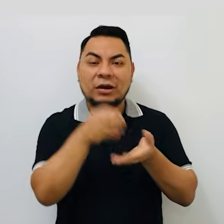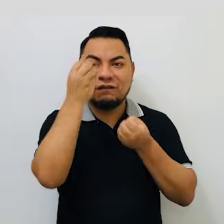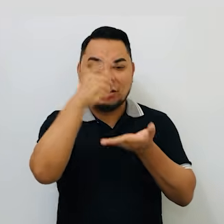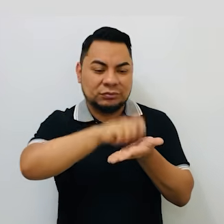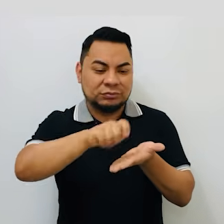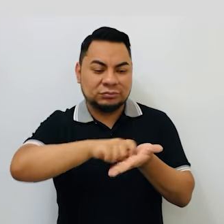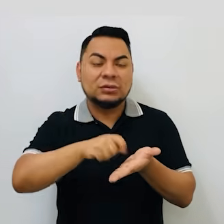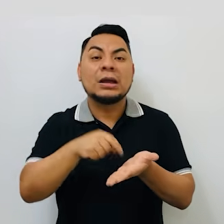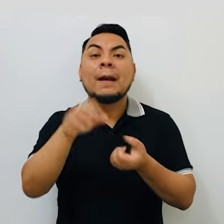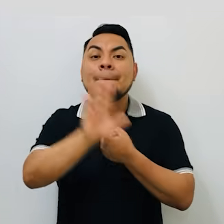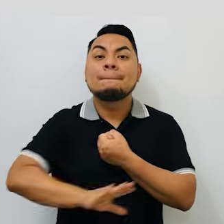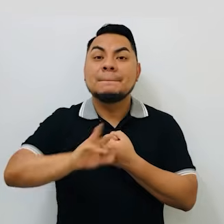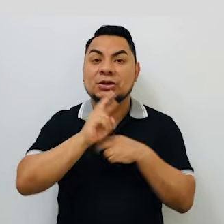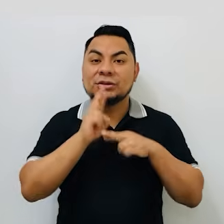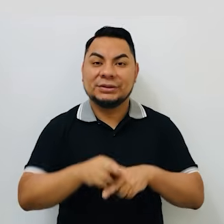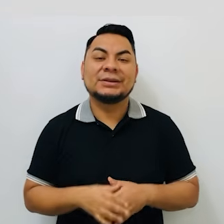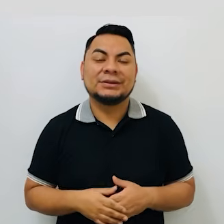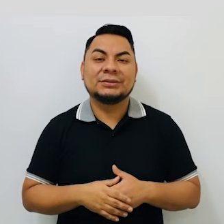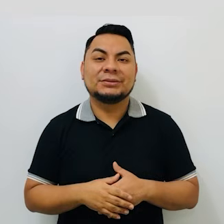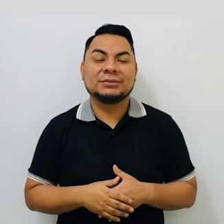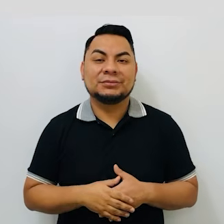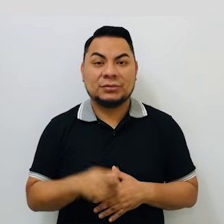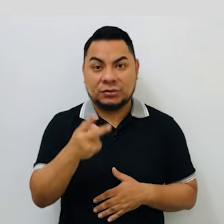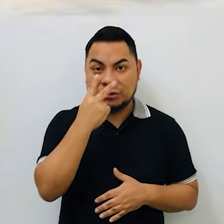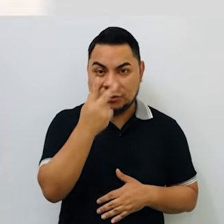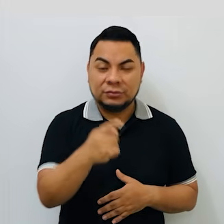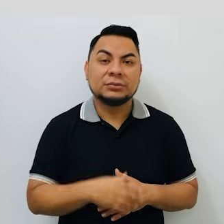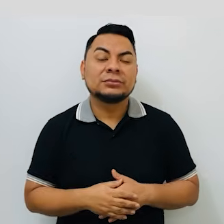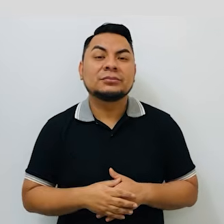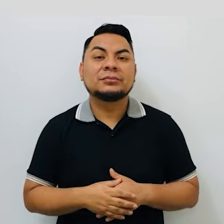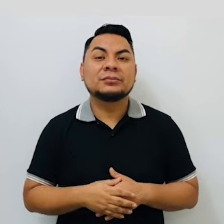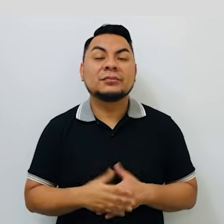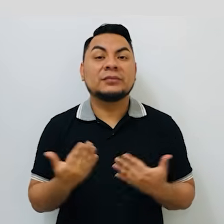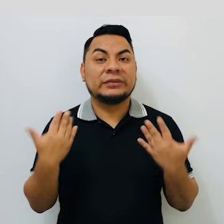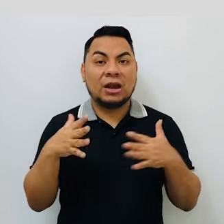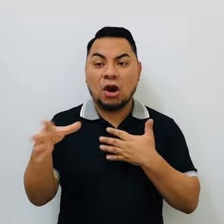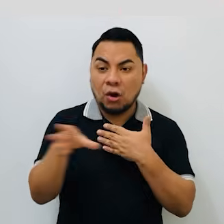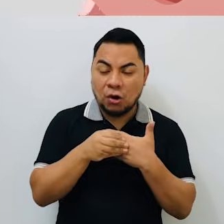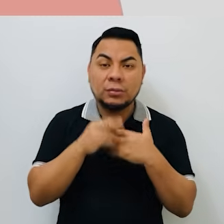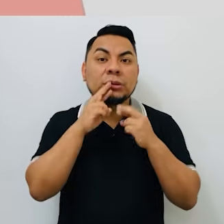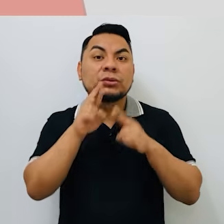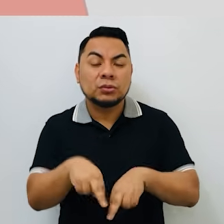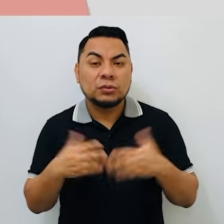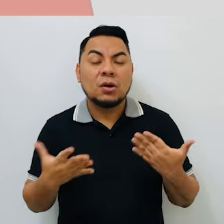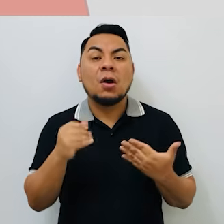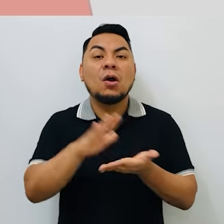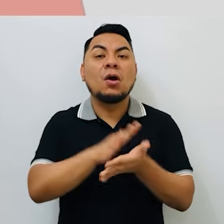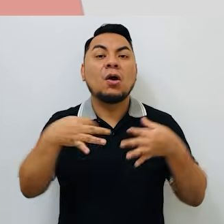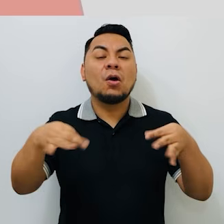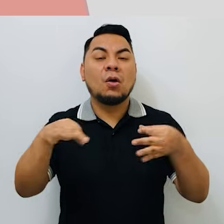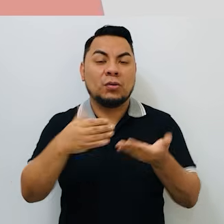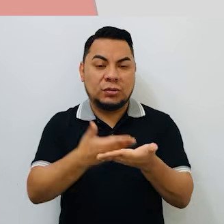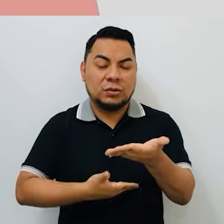del llenado de datos y la protección de los resultados. Observa. Se copian los resultados